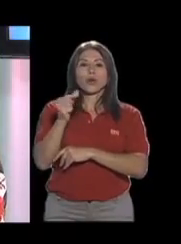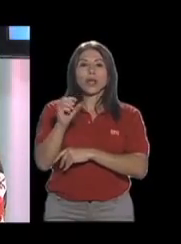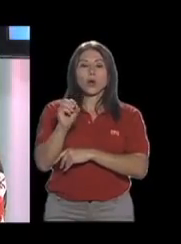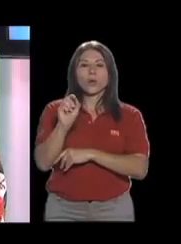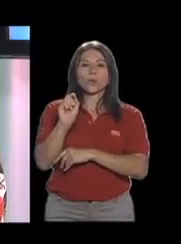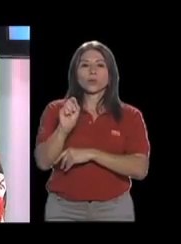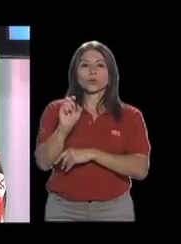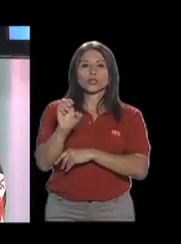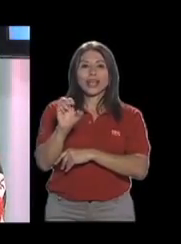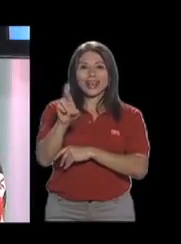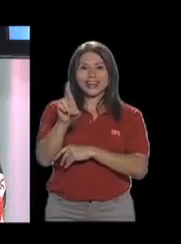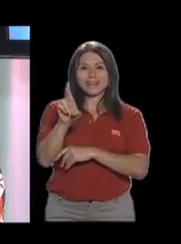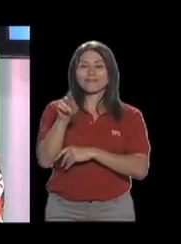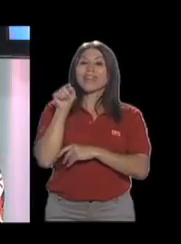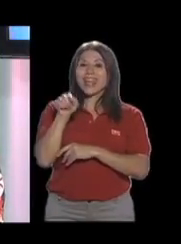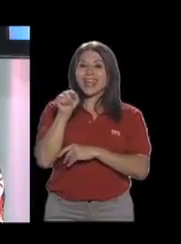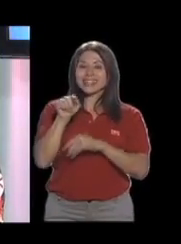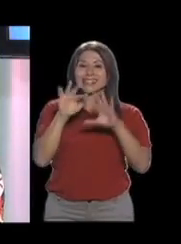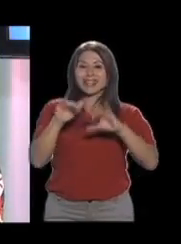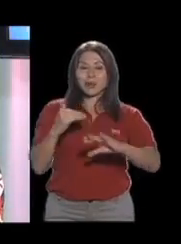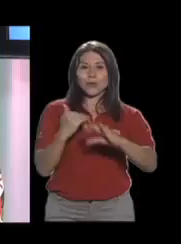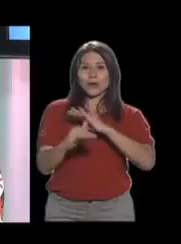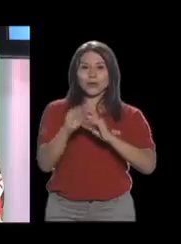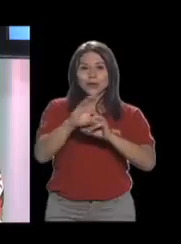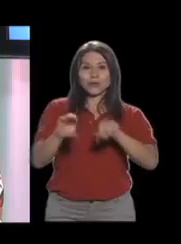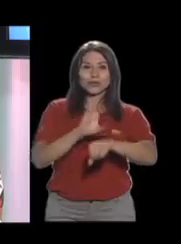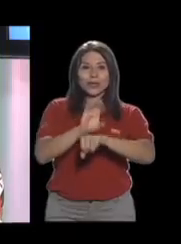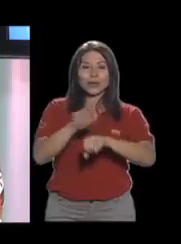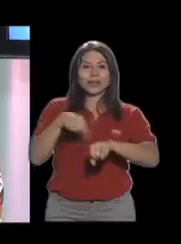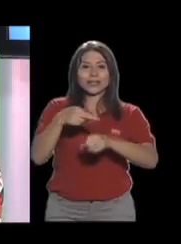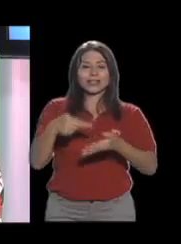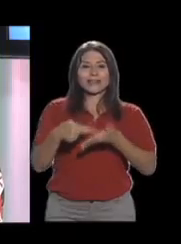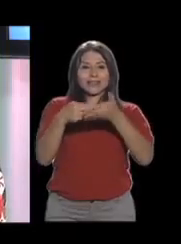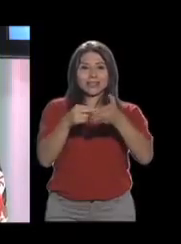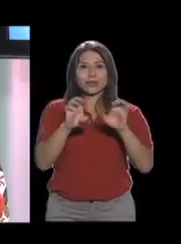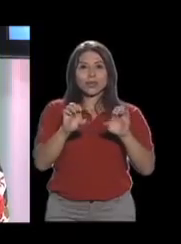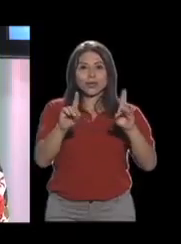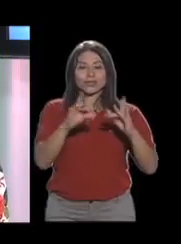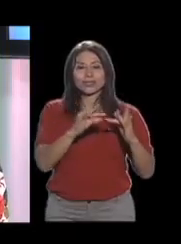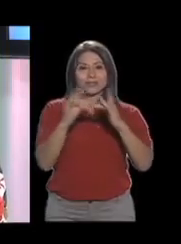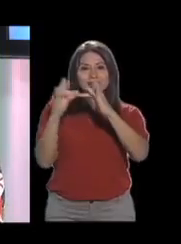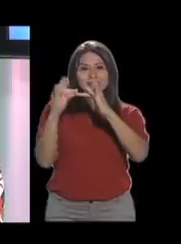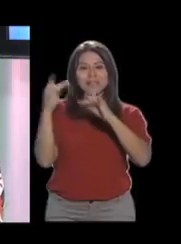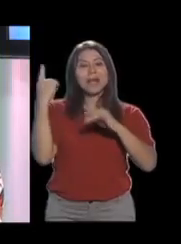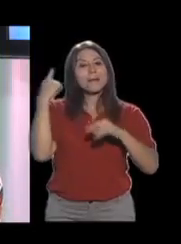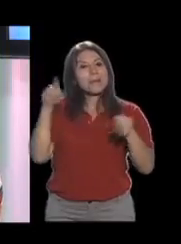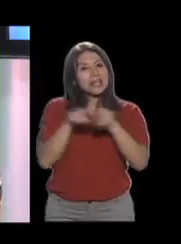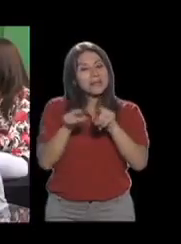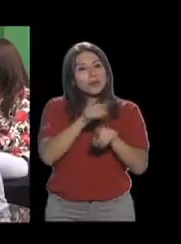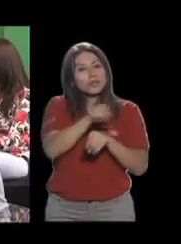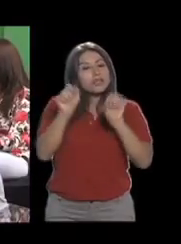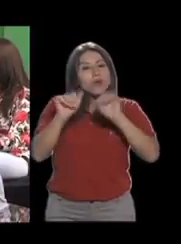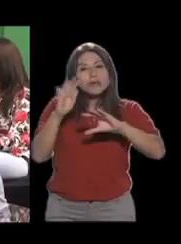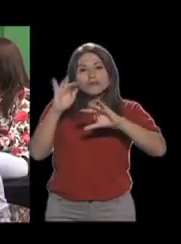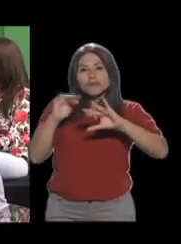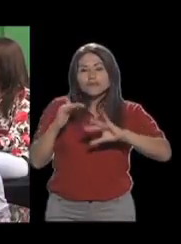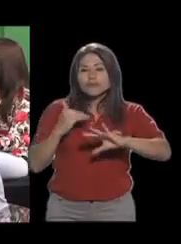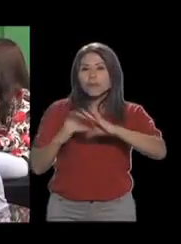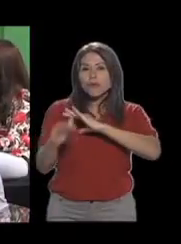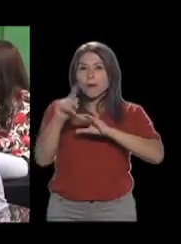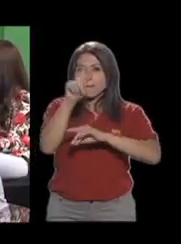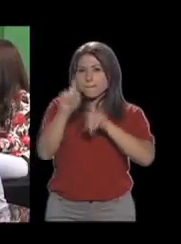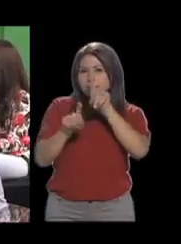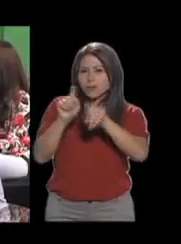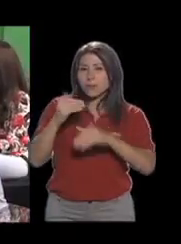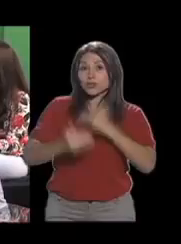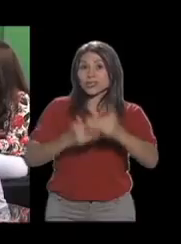info@cnree.go.cr, que es el correo del Consejo de Rehabilitación y Educación Especial, para que también puedan consultar ahí sobre este proceso. Es un